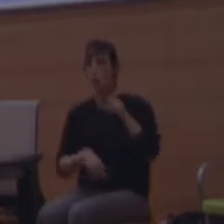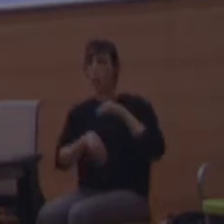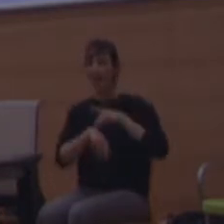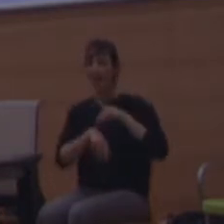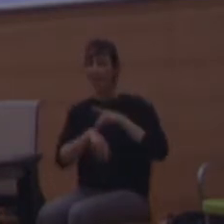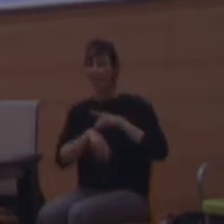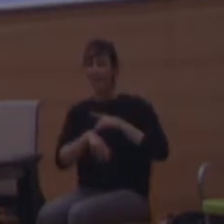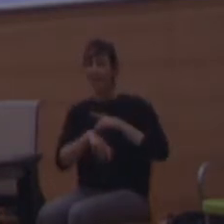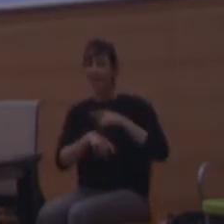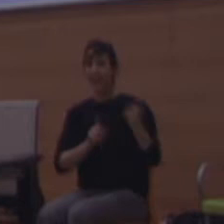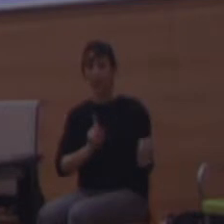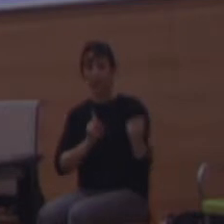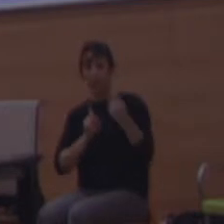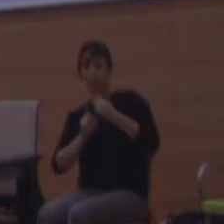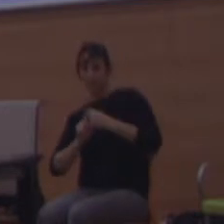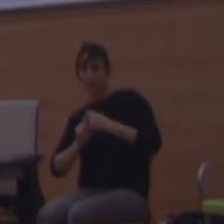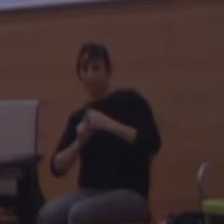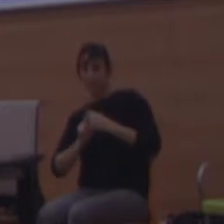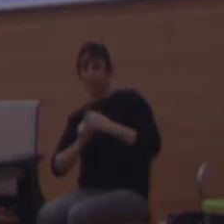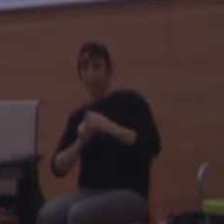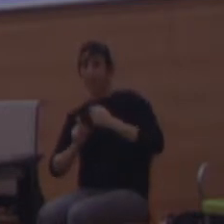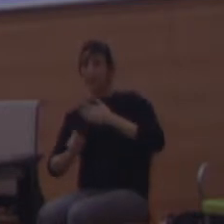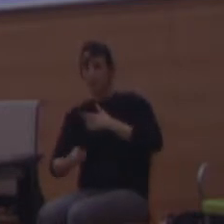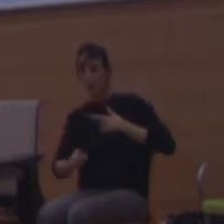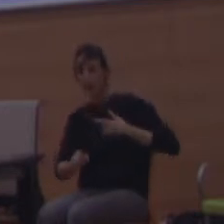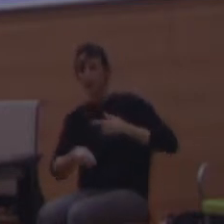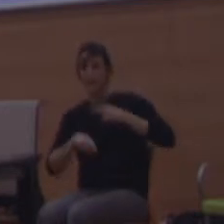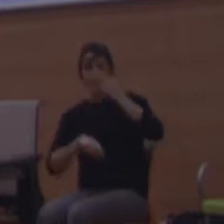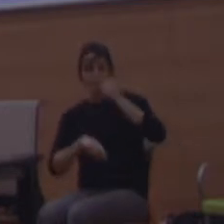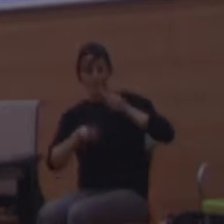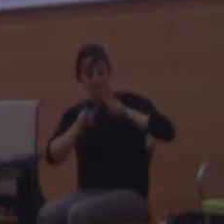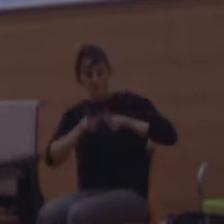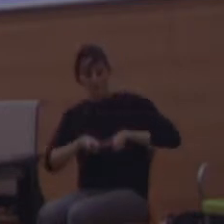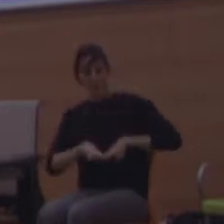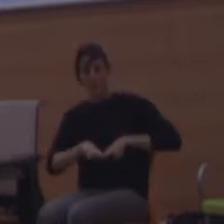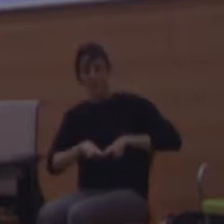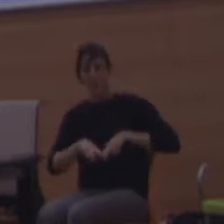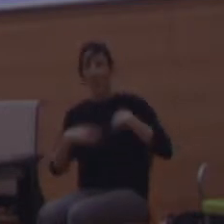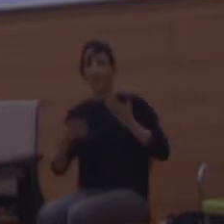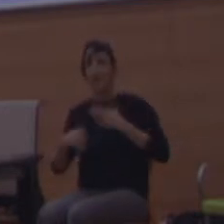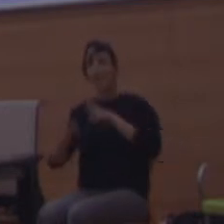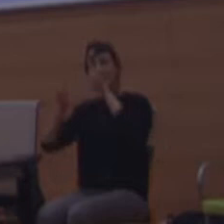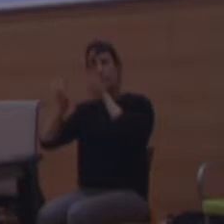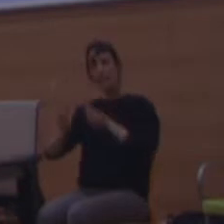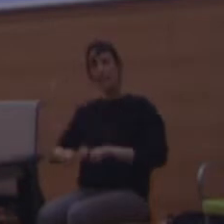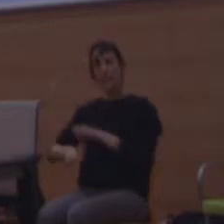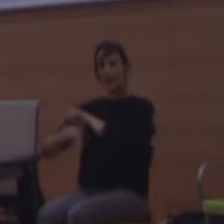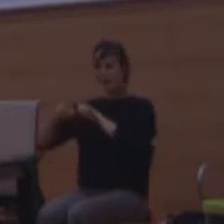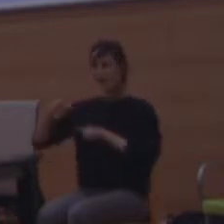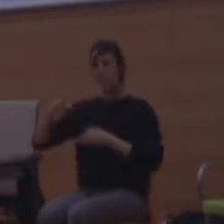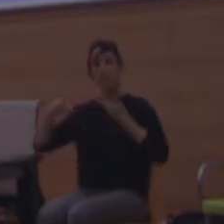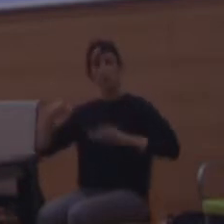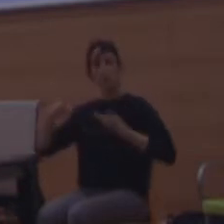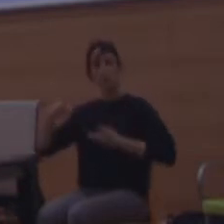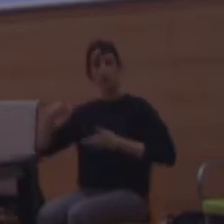que pasa a nuestra consulta y queremos explorarle los pies. Tenemos 3 bloques importantes. Por un lado,